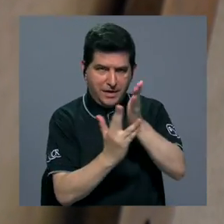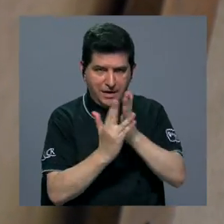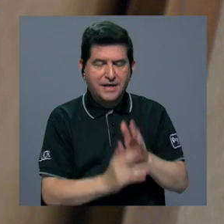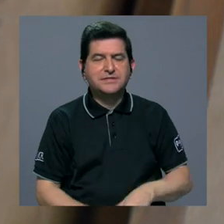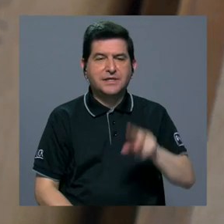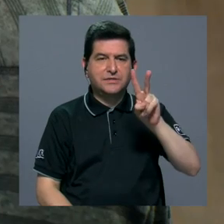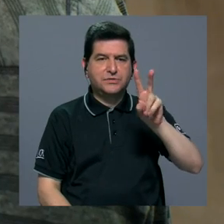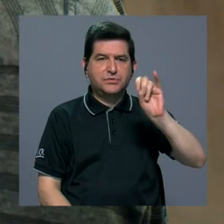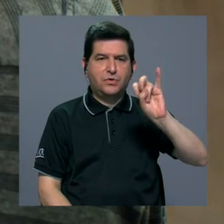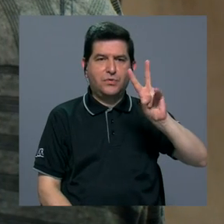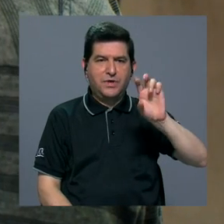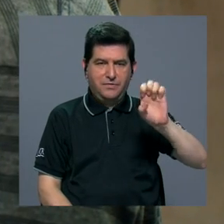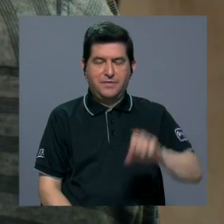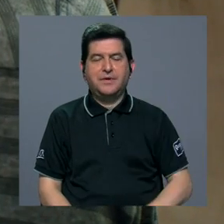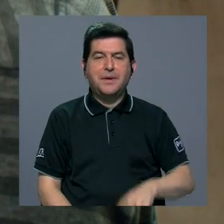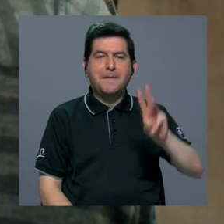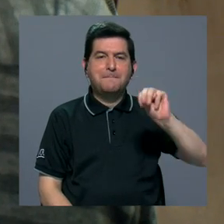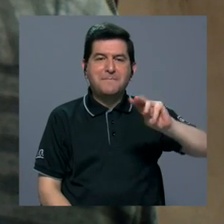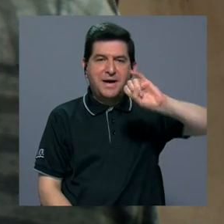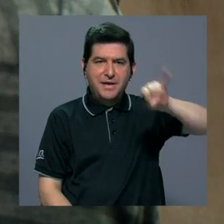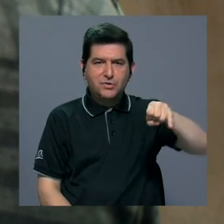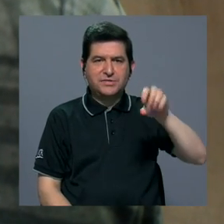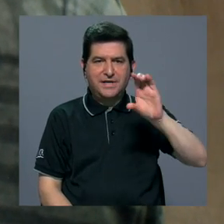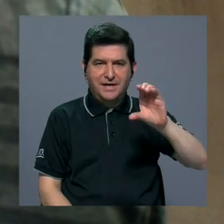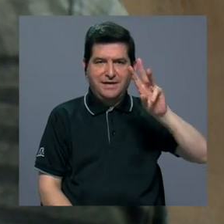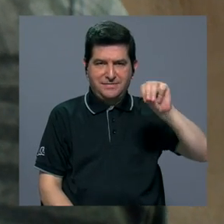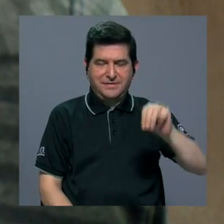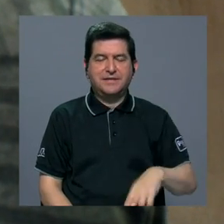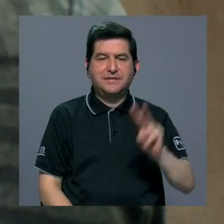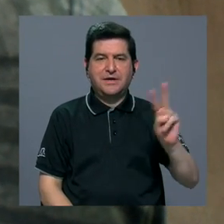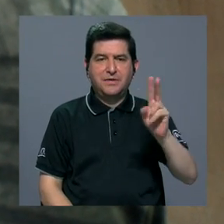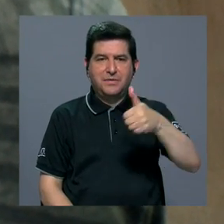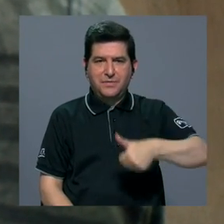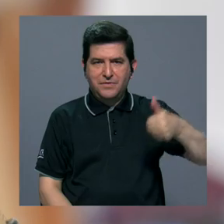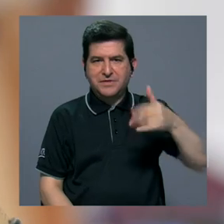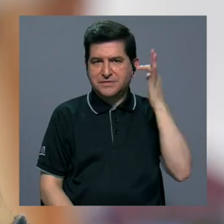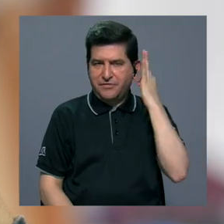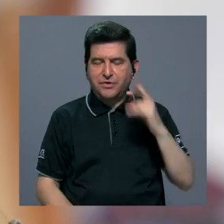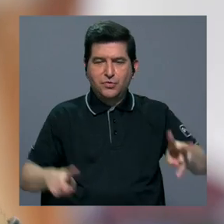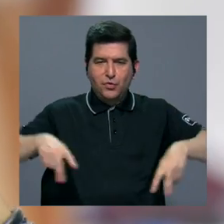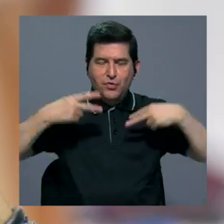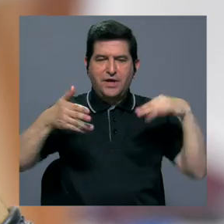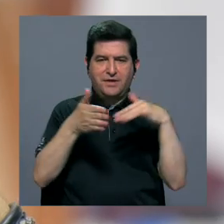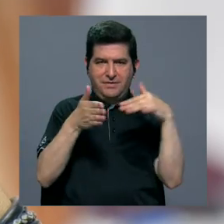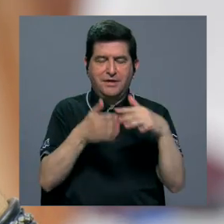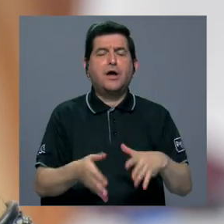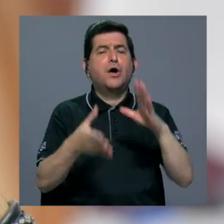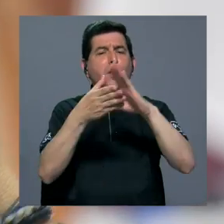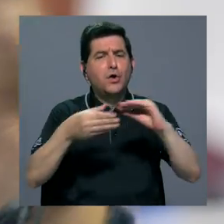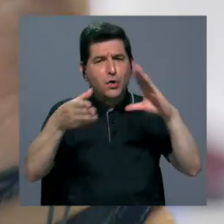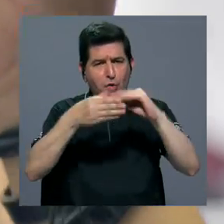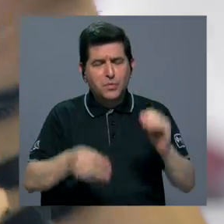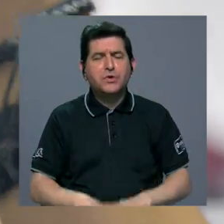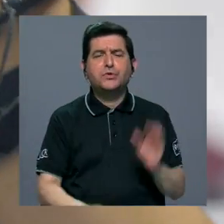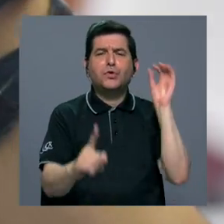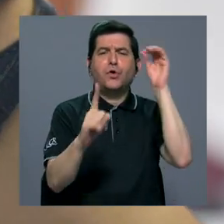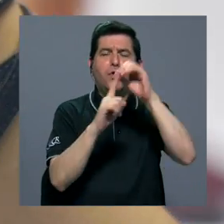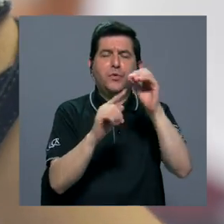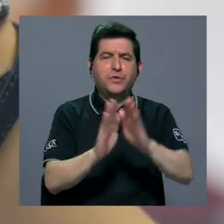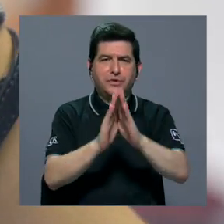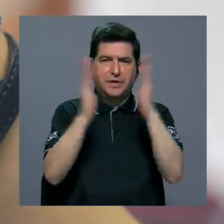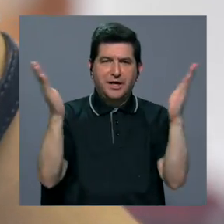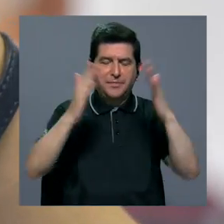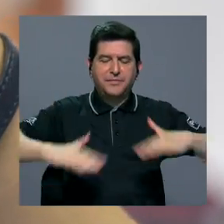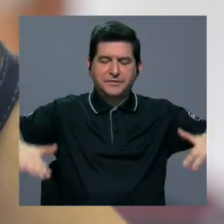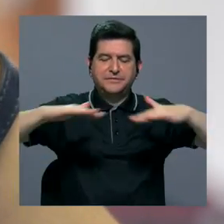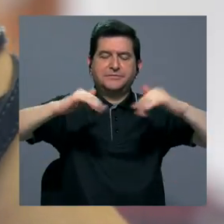vestíbulo de la Vive. María José Cascante Matamoros, Vicerrectora de Vida Estudiantil, comentó sobre el objetivo de la